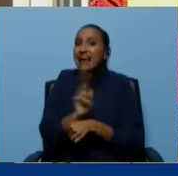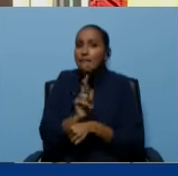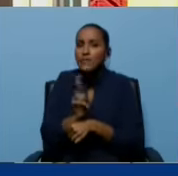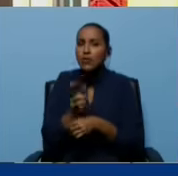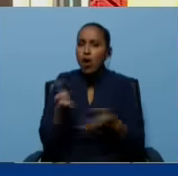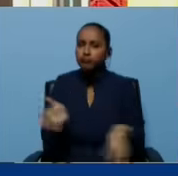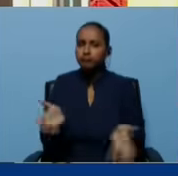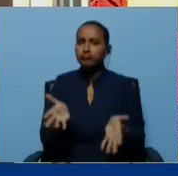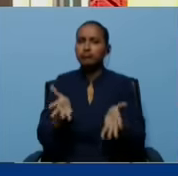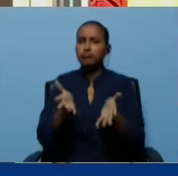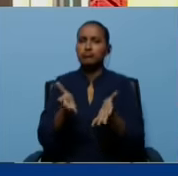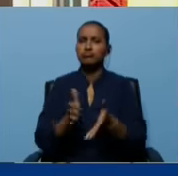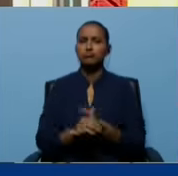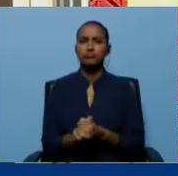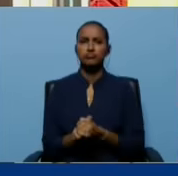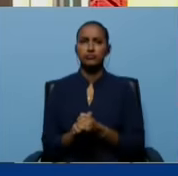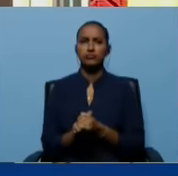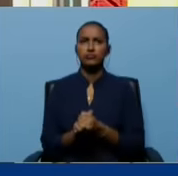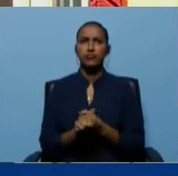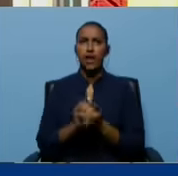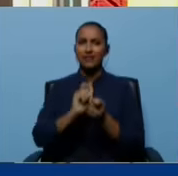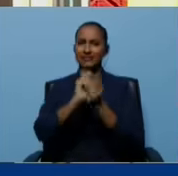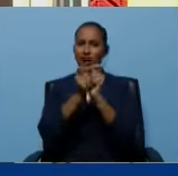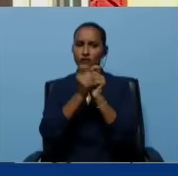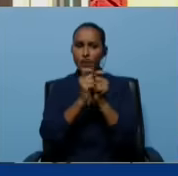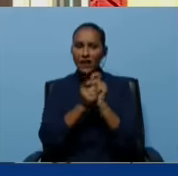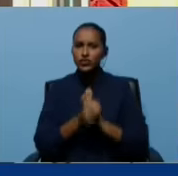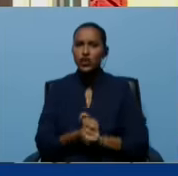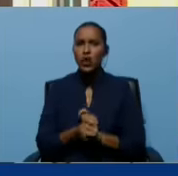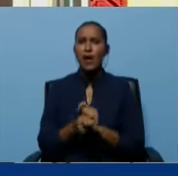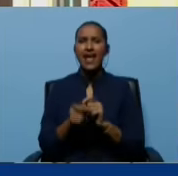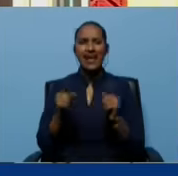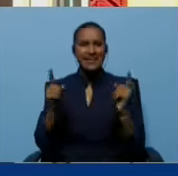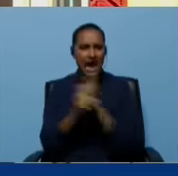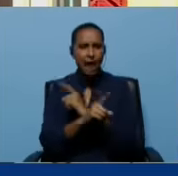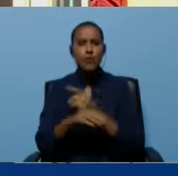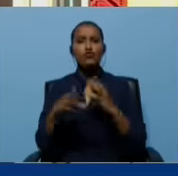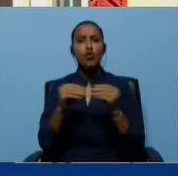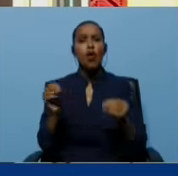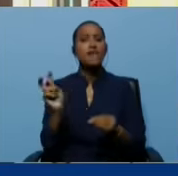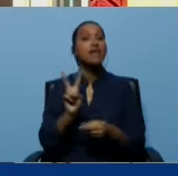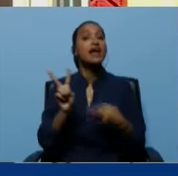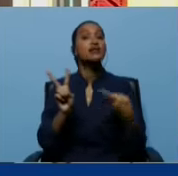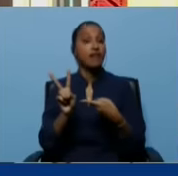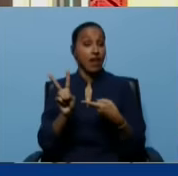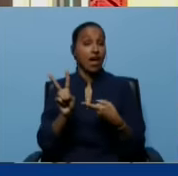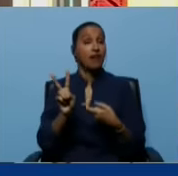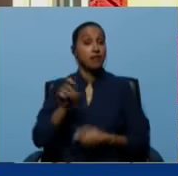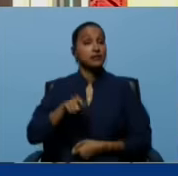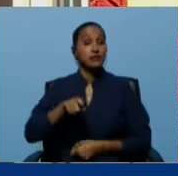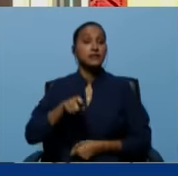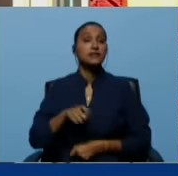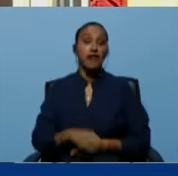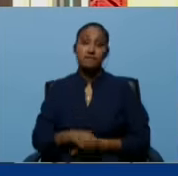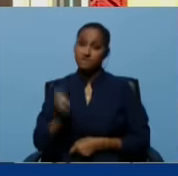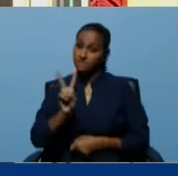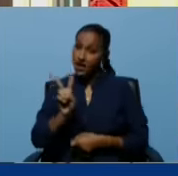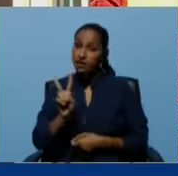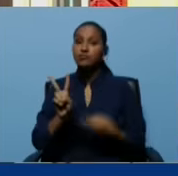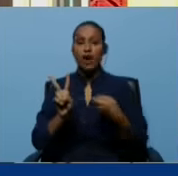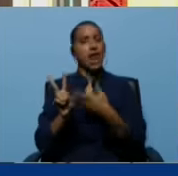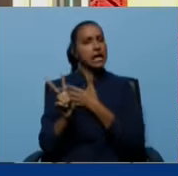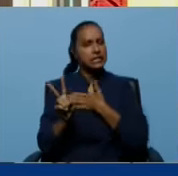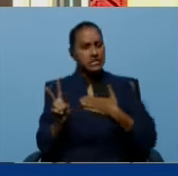de los cambios y transformaciones que toda Venezuela acoge, quiere,